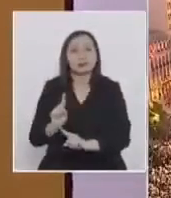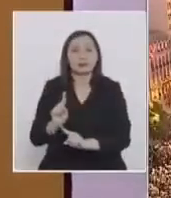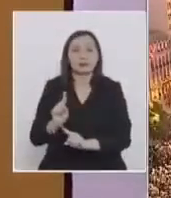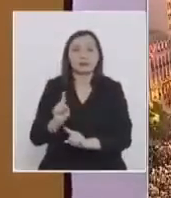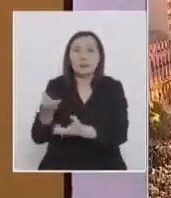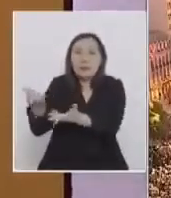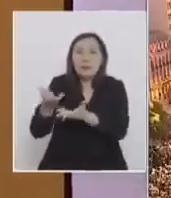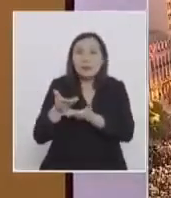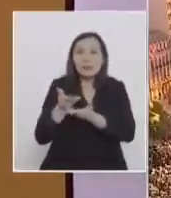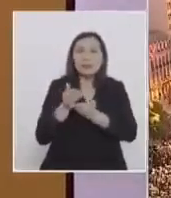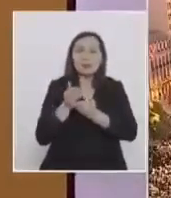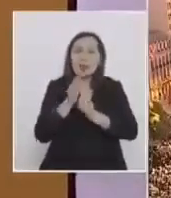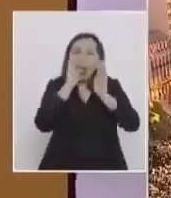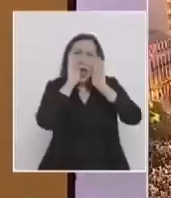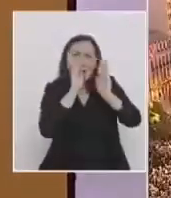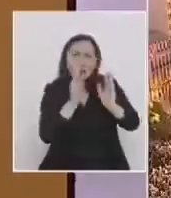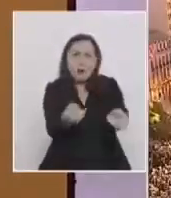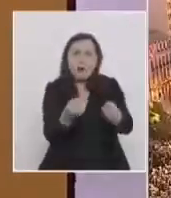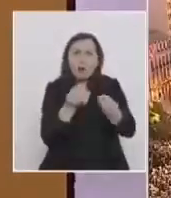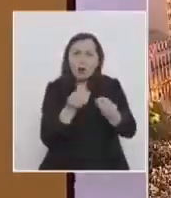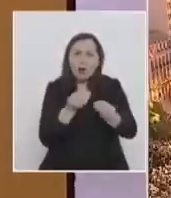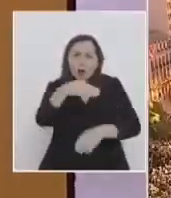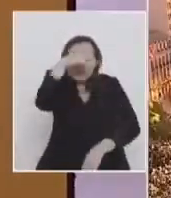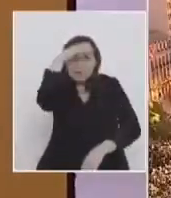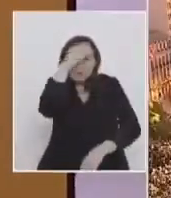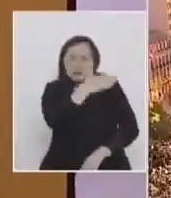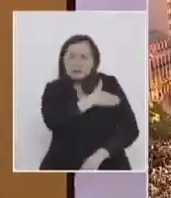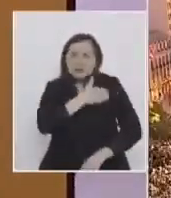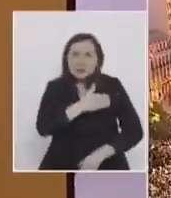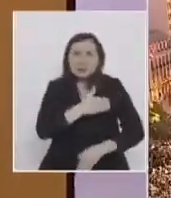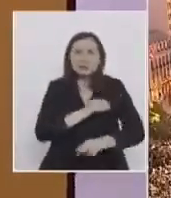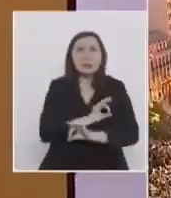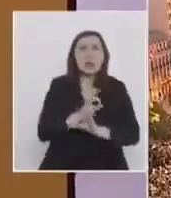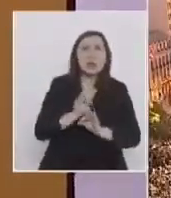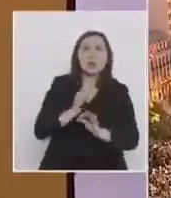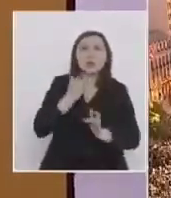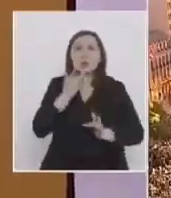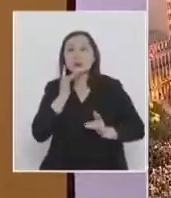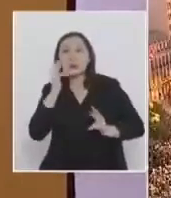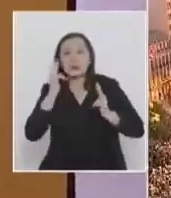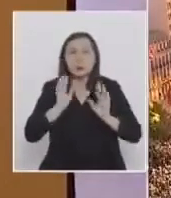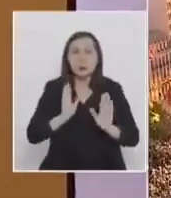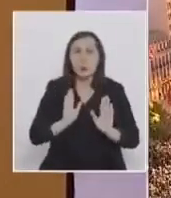a que nos escuchemos de buena fe, sin caricaturas.